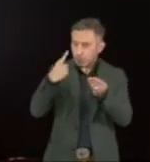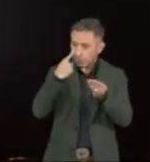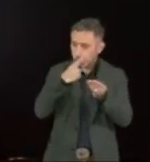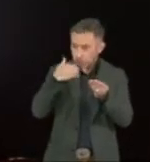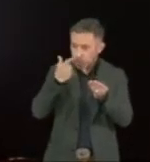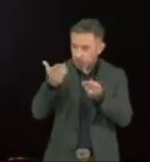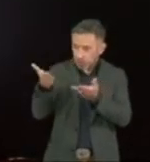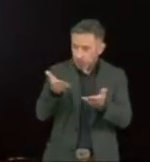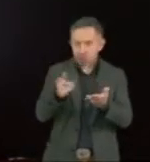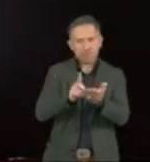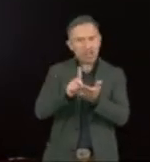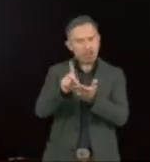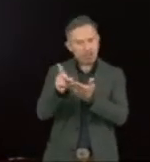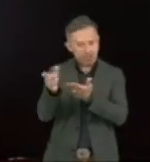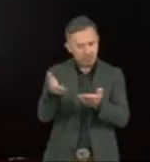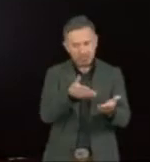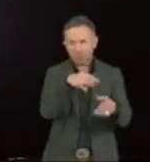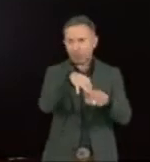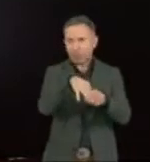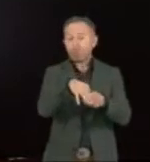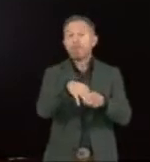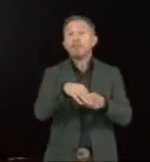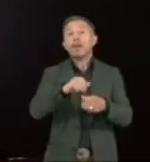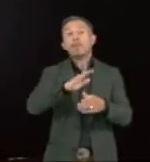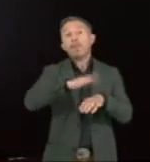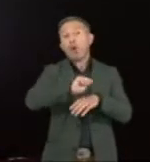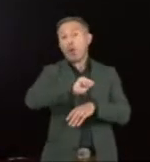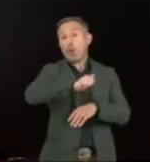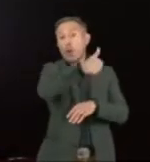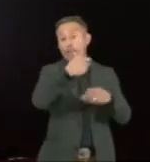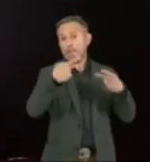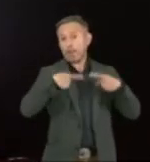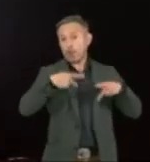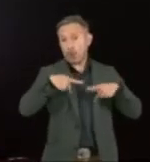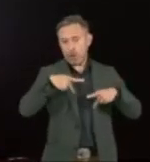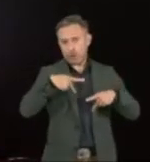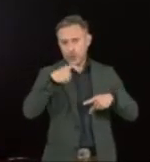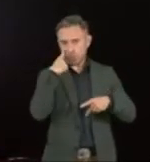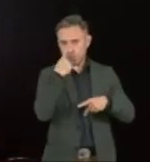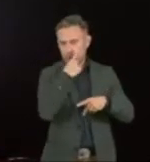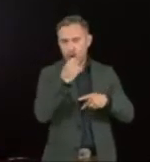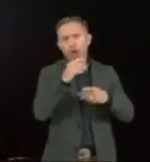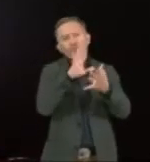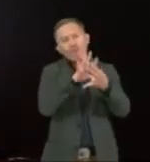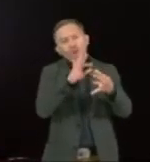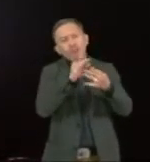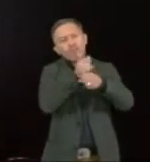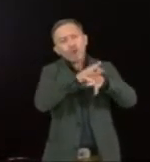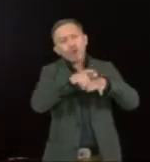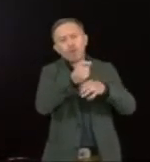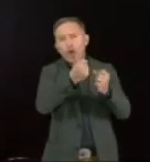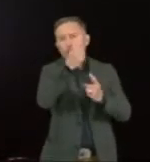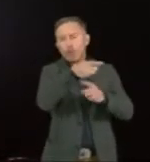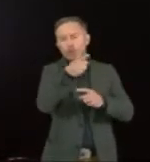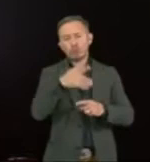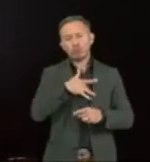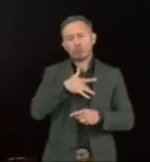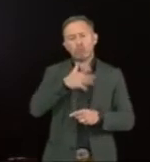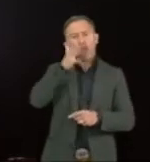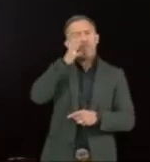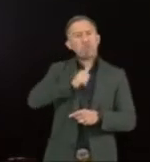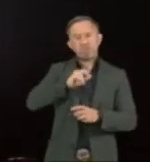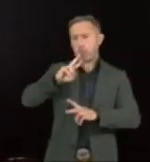respeta también la decisión de quienes de manera personal libre e informada optaron por no acudir a las urnas su abstención